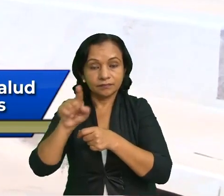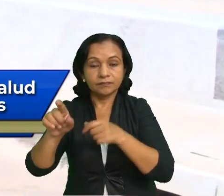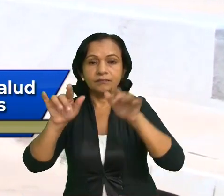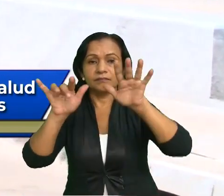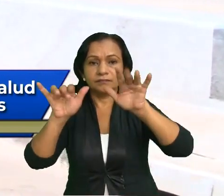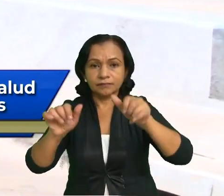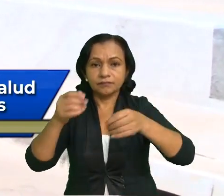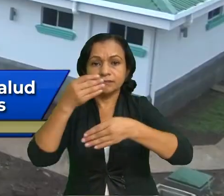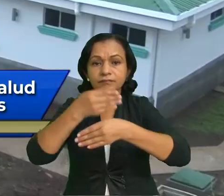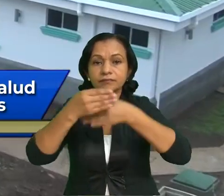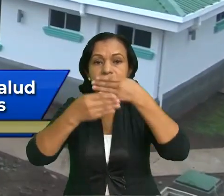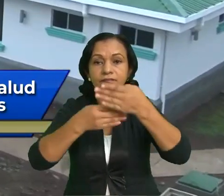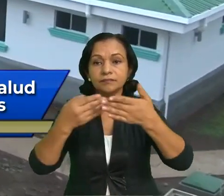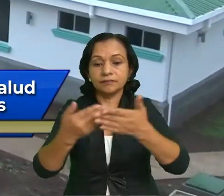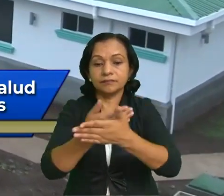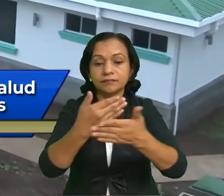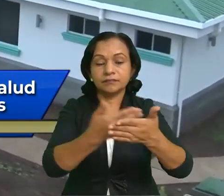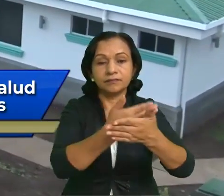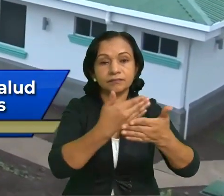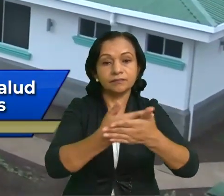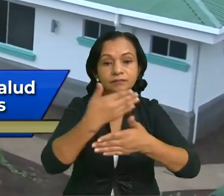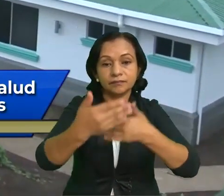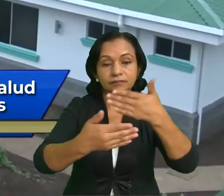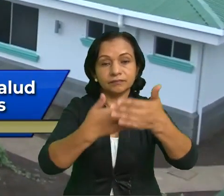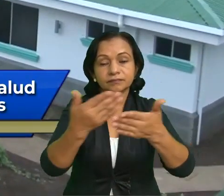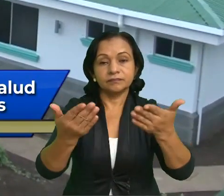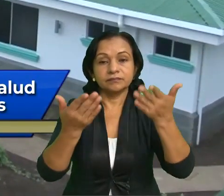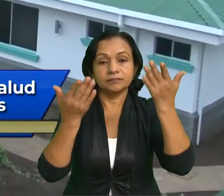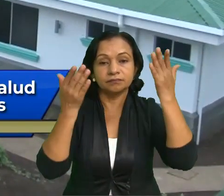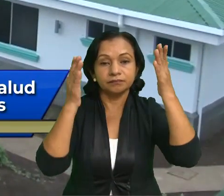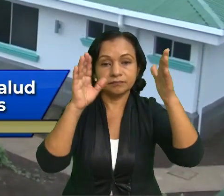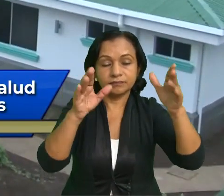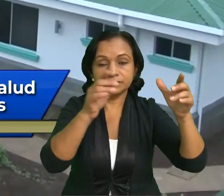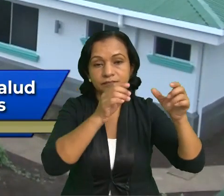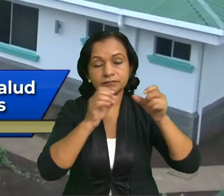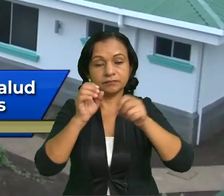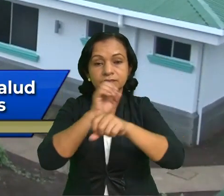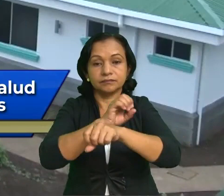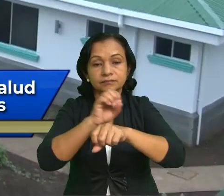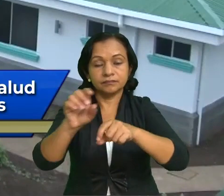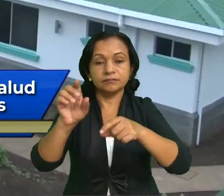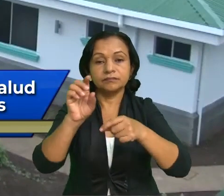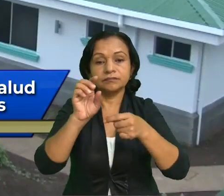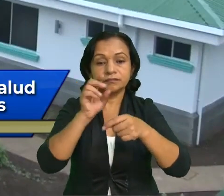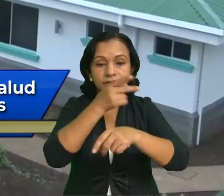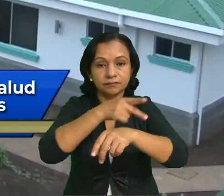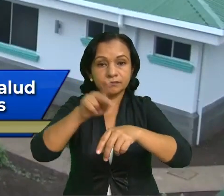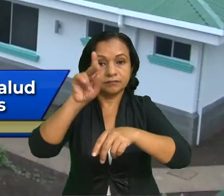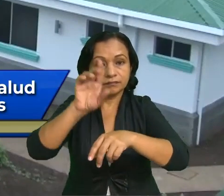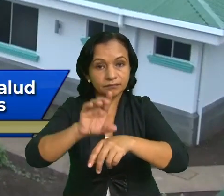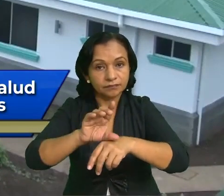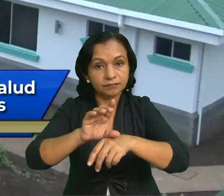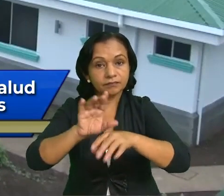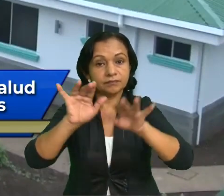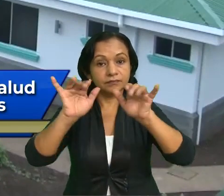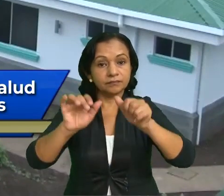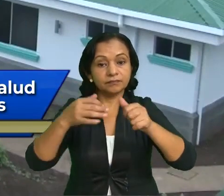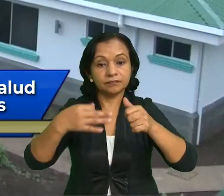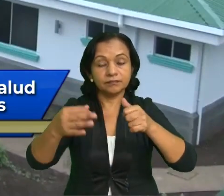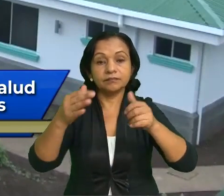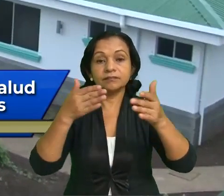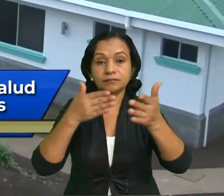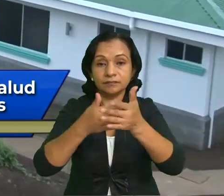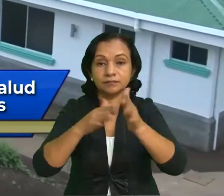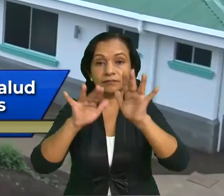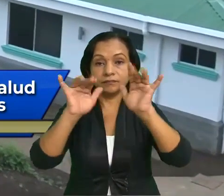cuánto vamos a construir ahorita y que ya están en ese paso en león chinandega o tal bilwi que esperamos pues ya está en pronto entonces tenemos